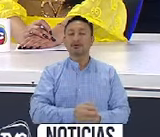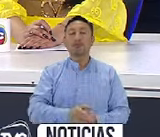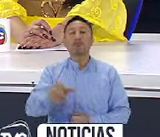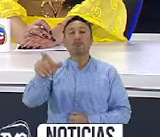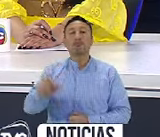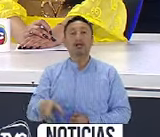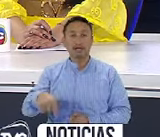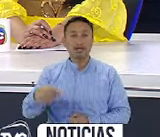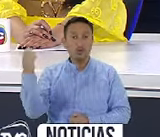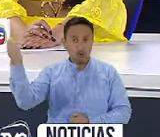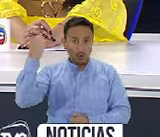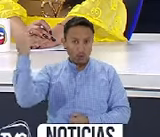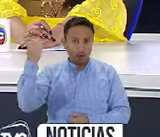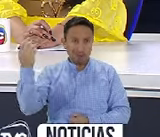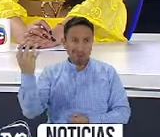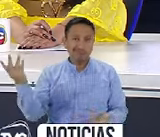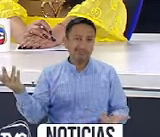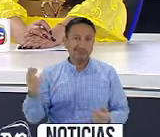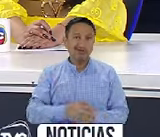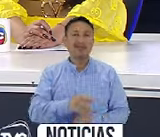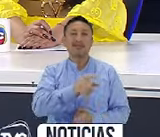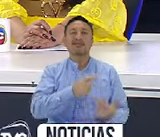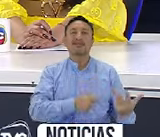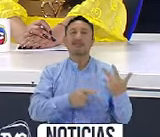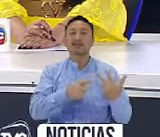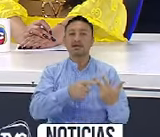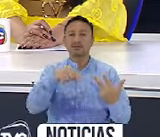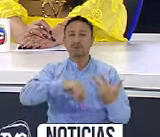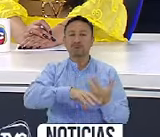de pánico. Los pillos lograron huir.